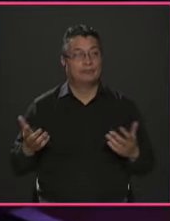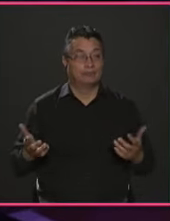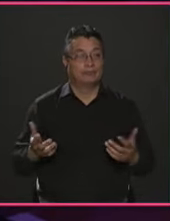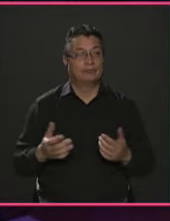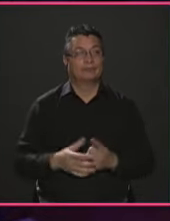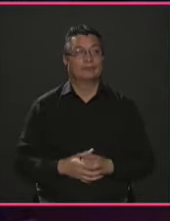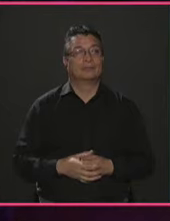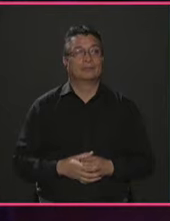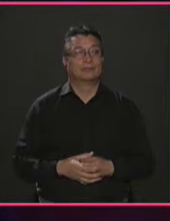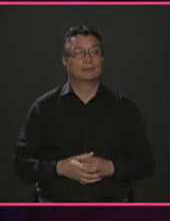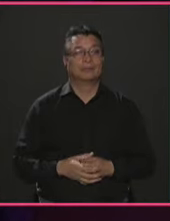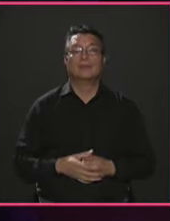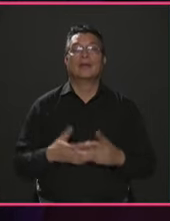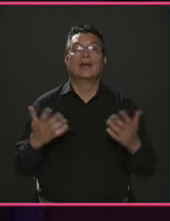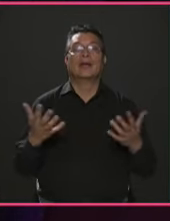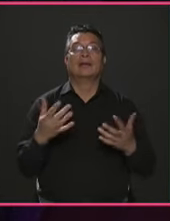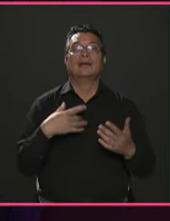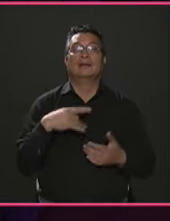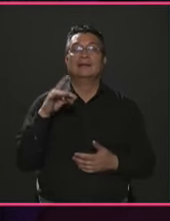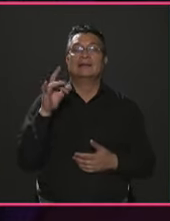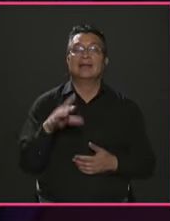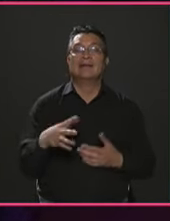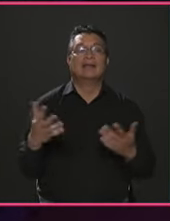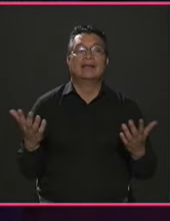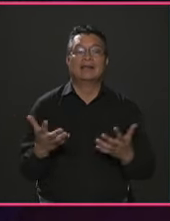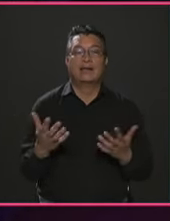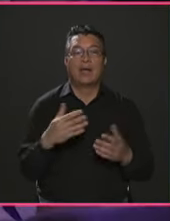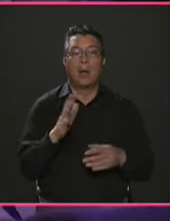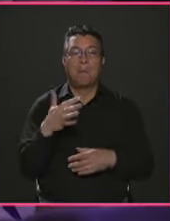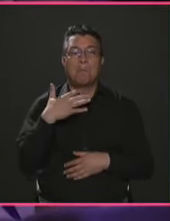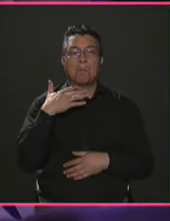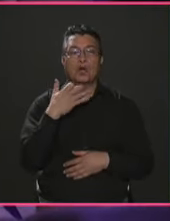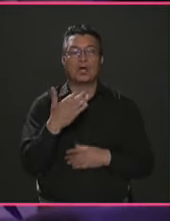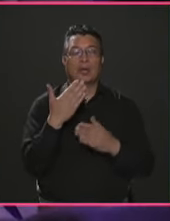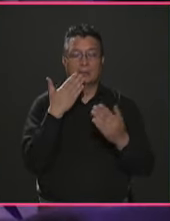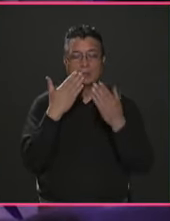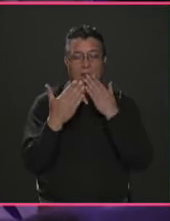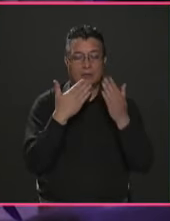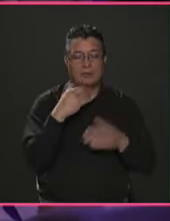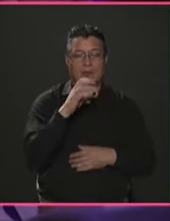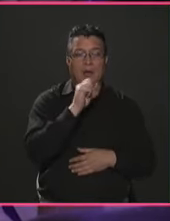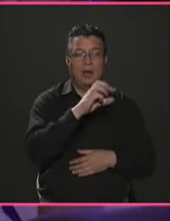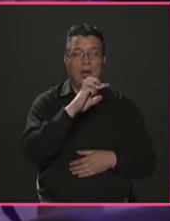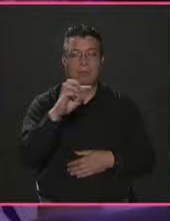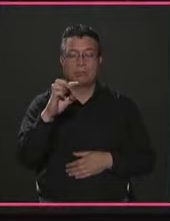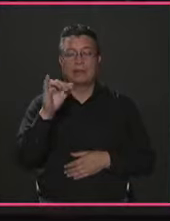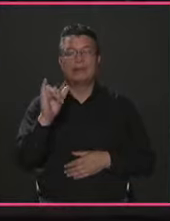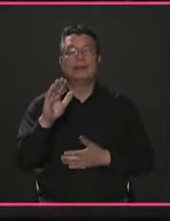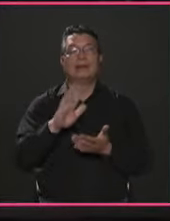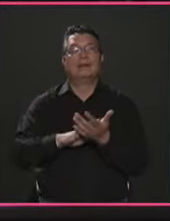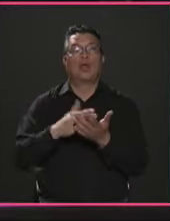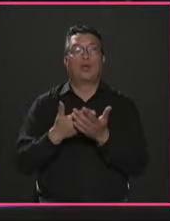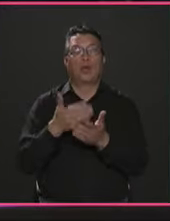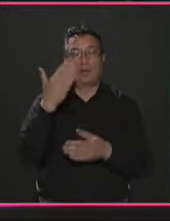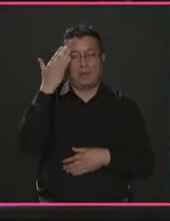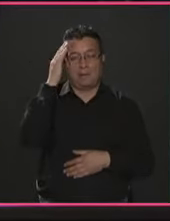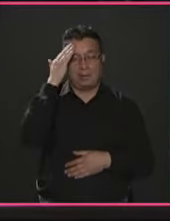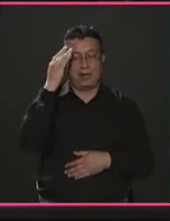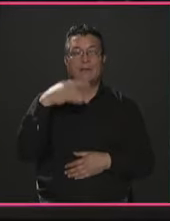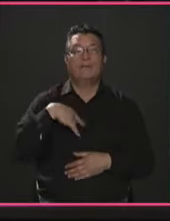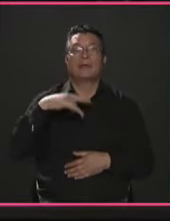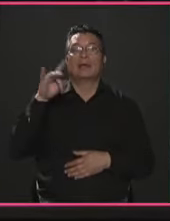dañinas qué es lo que sabemos por qué estamos hablando de aps y Salud Mental sabemos